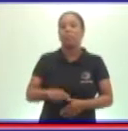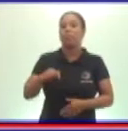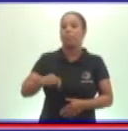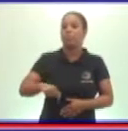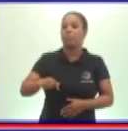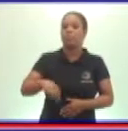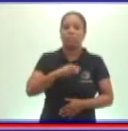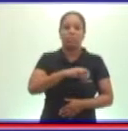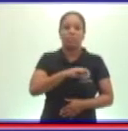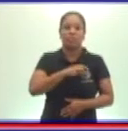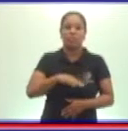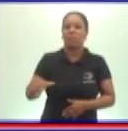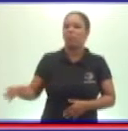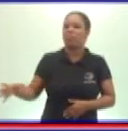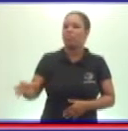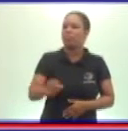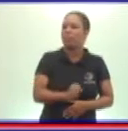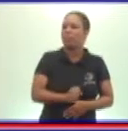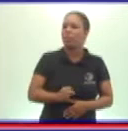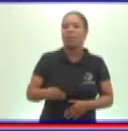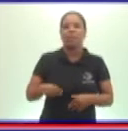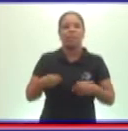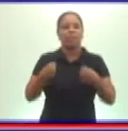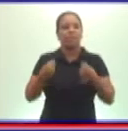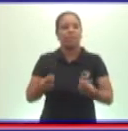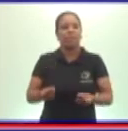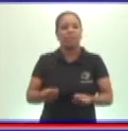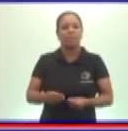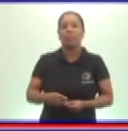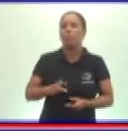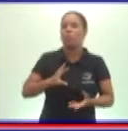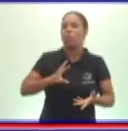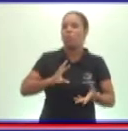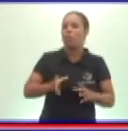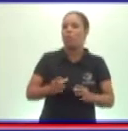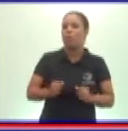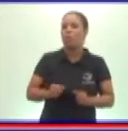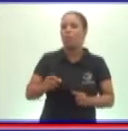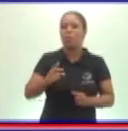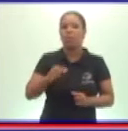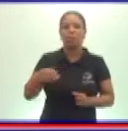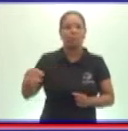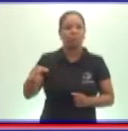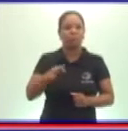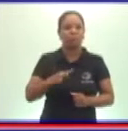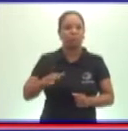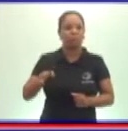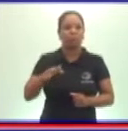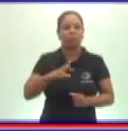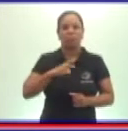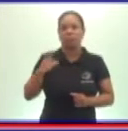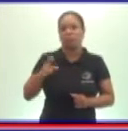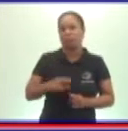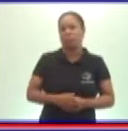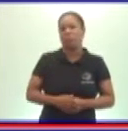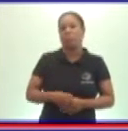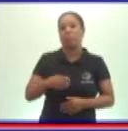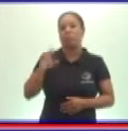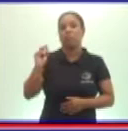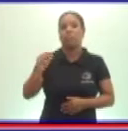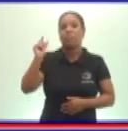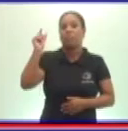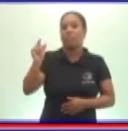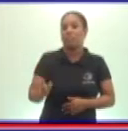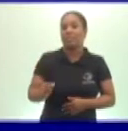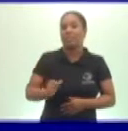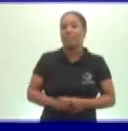una cultura política revolucionaria socialista. Es decir, estamos hablando de una personalidad que en sentido